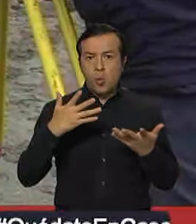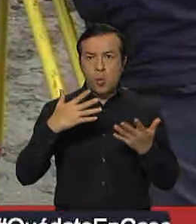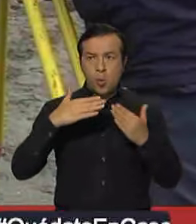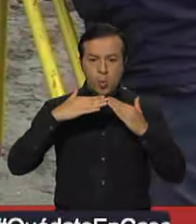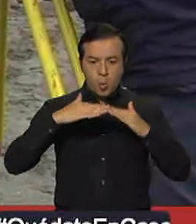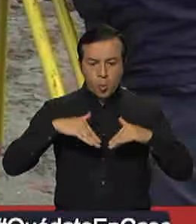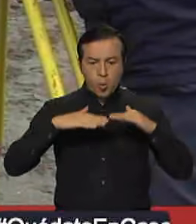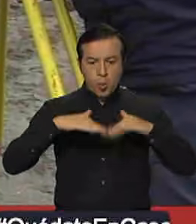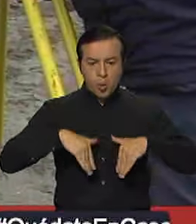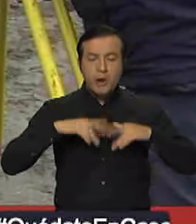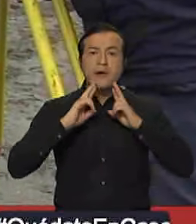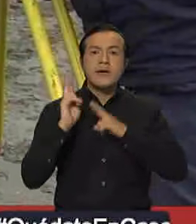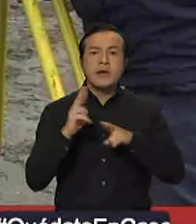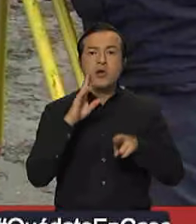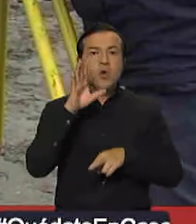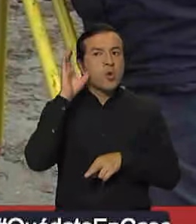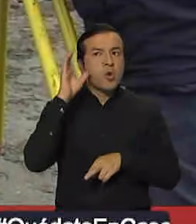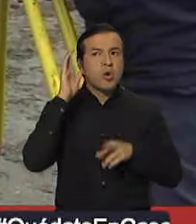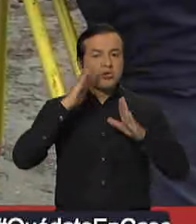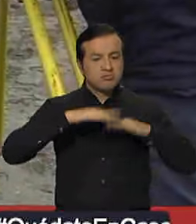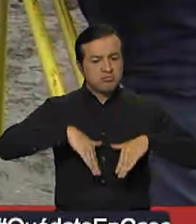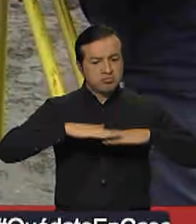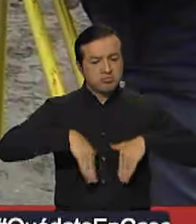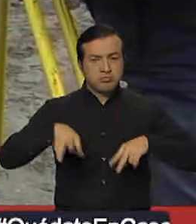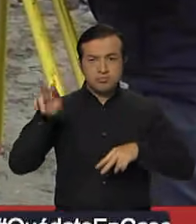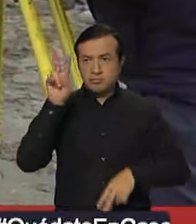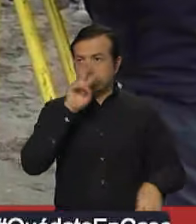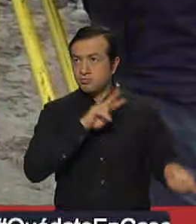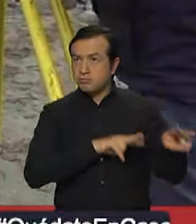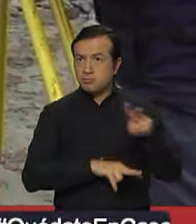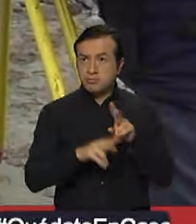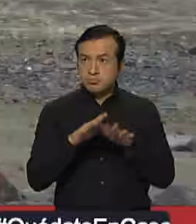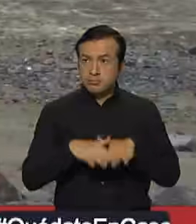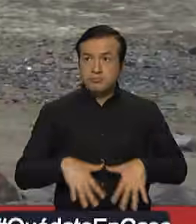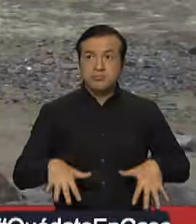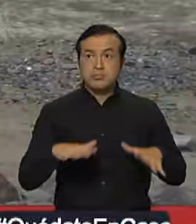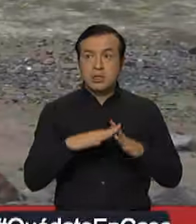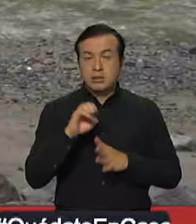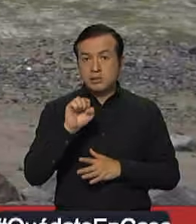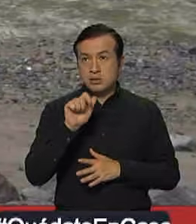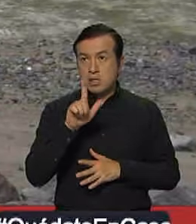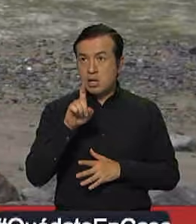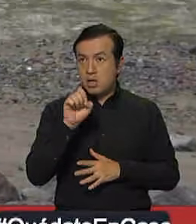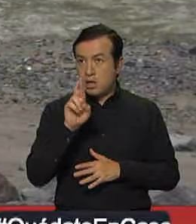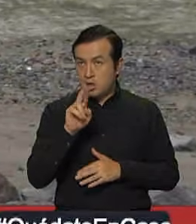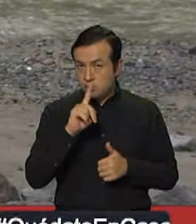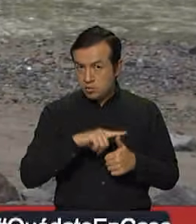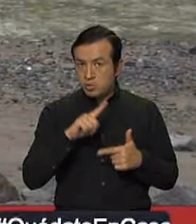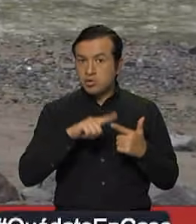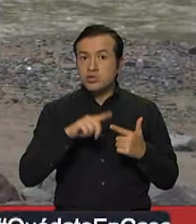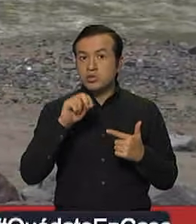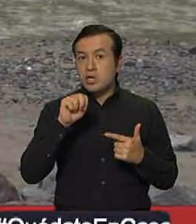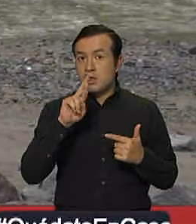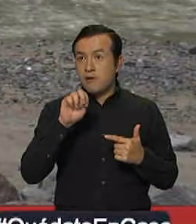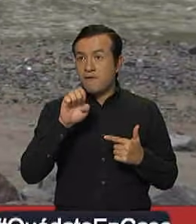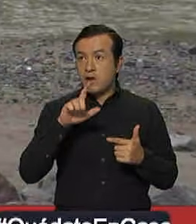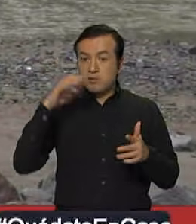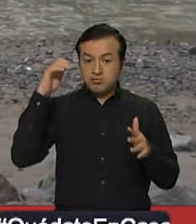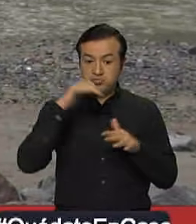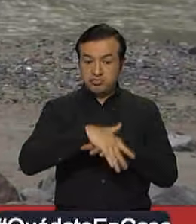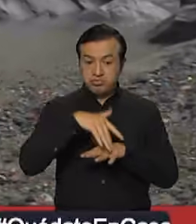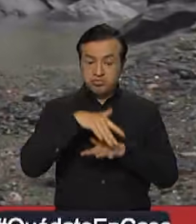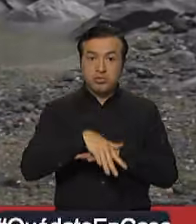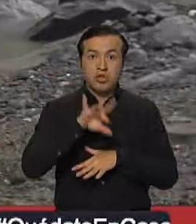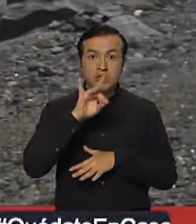en la cuenca del río Coca. Los estudios se realizarán en el tramo del Salado, Cascada San Rafael, con una extensión de